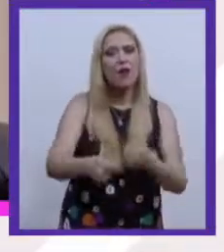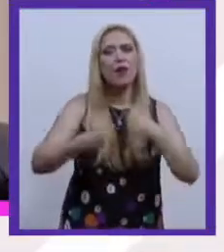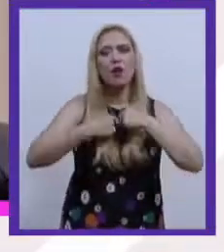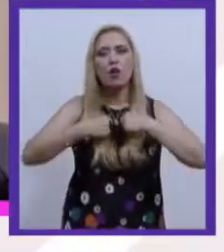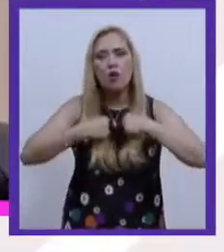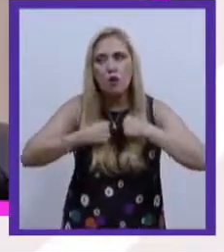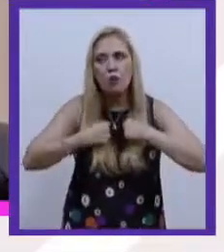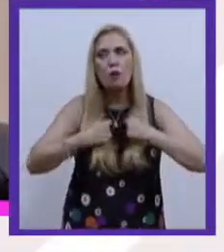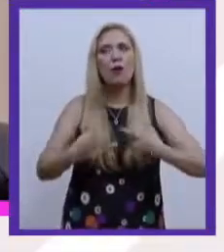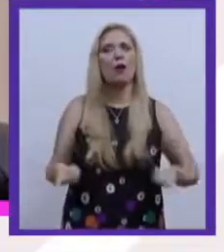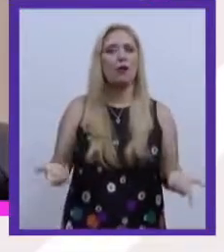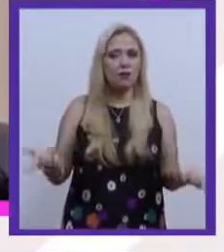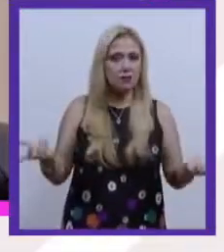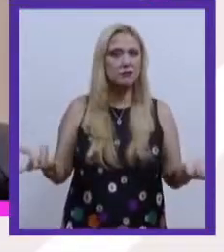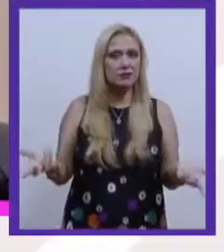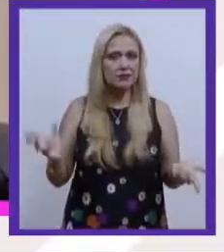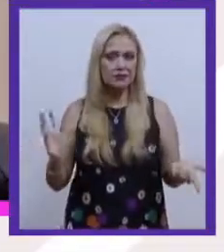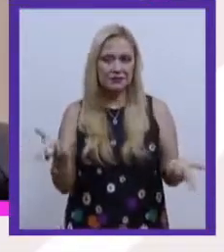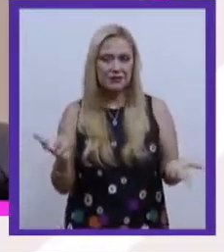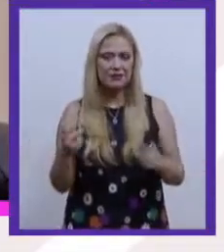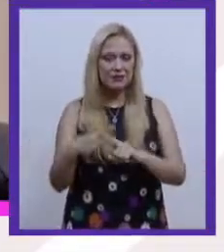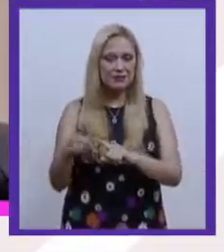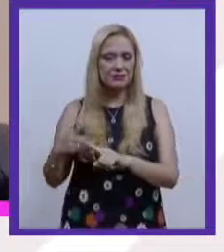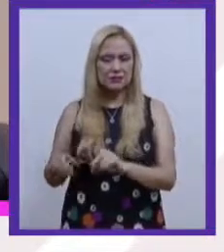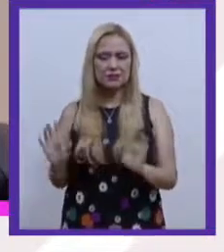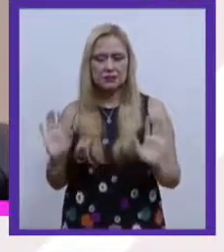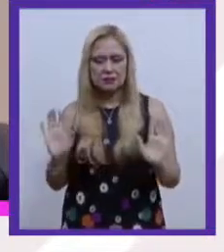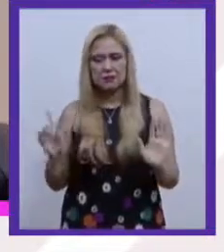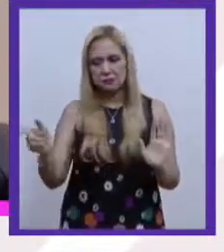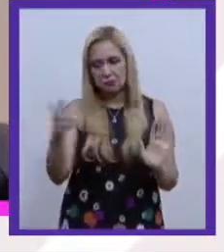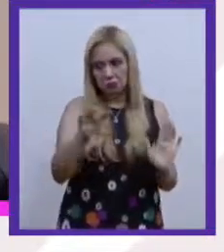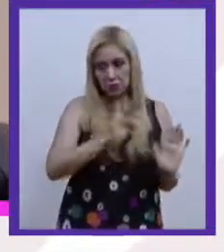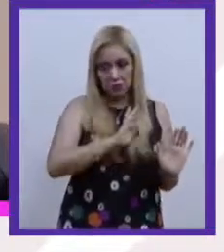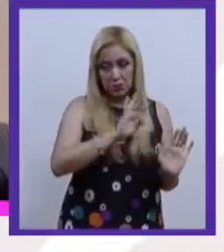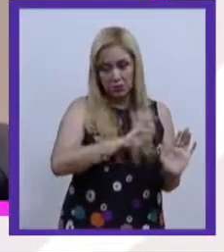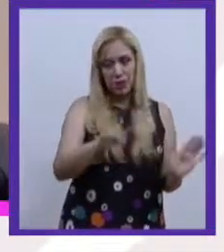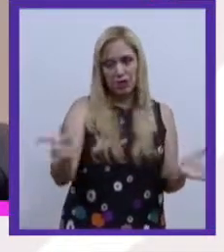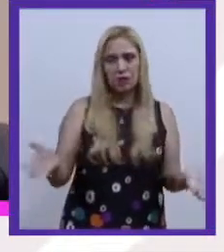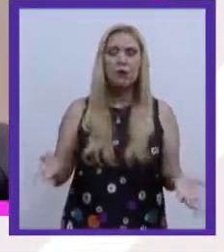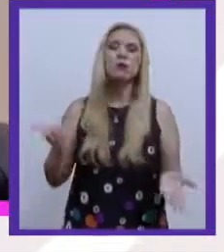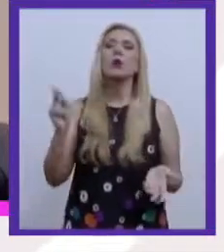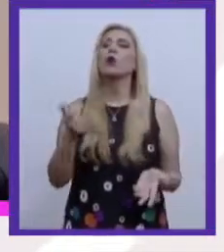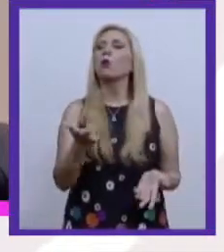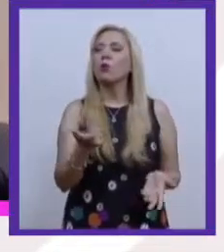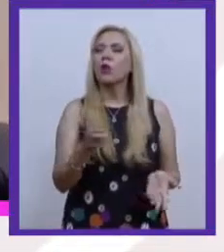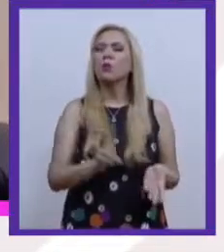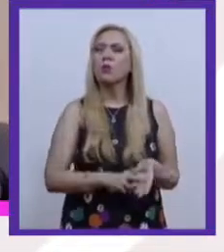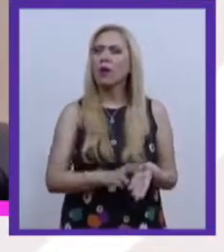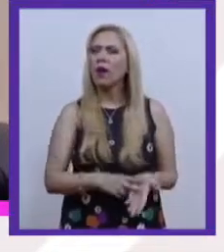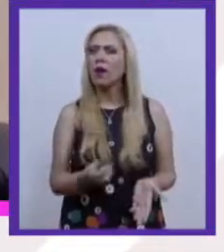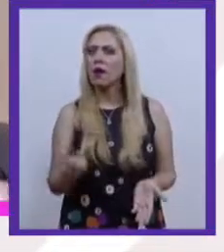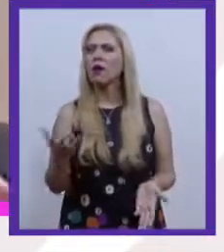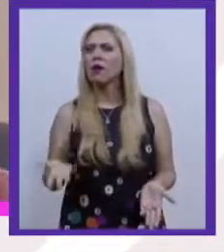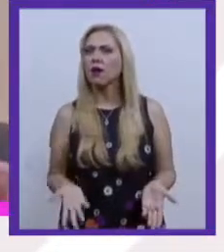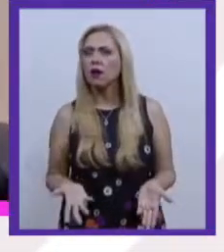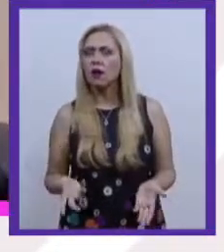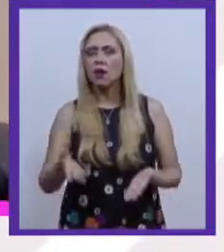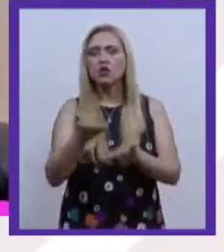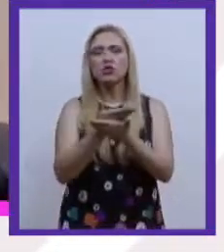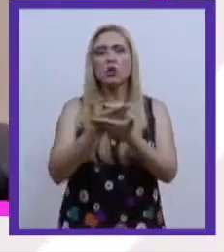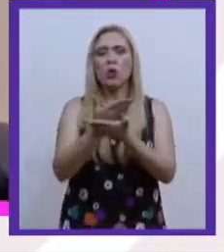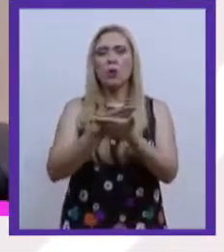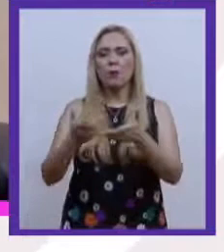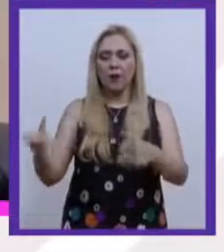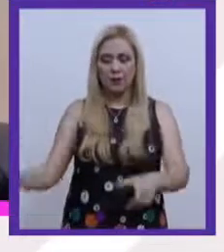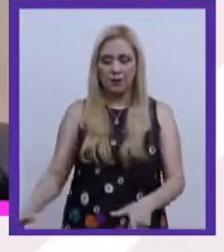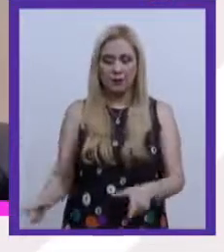Pero más allá del valor económico que tienen estas tareas, este libro nos ponía el ejemplo de que poner un plato de sopa